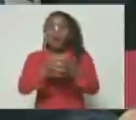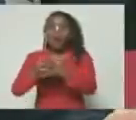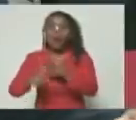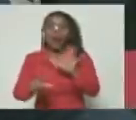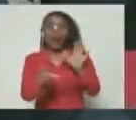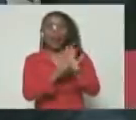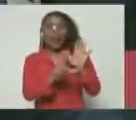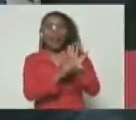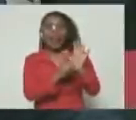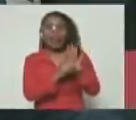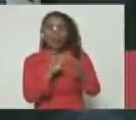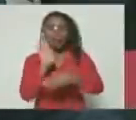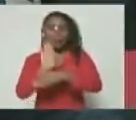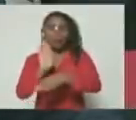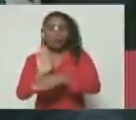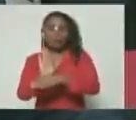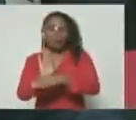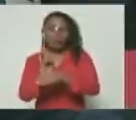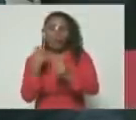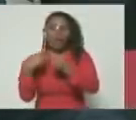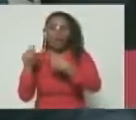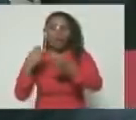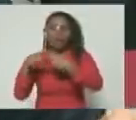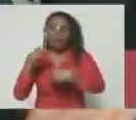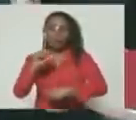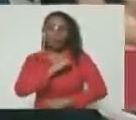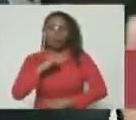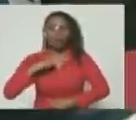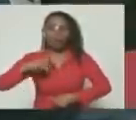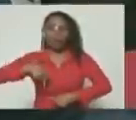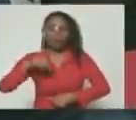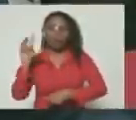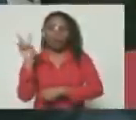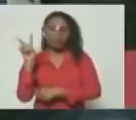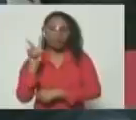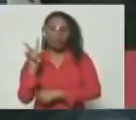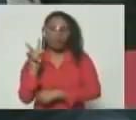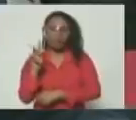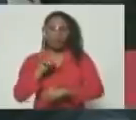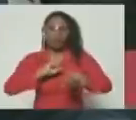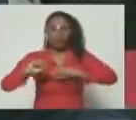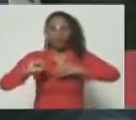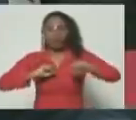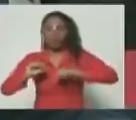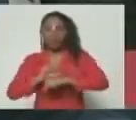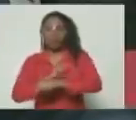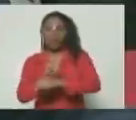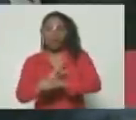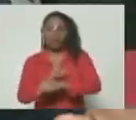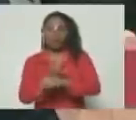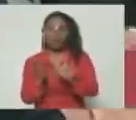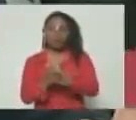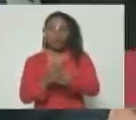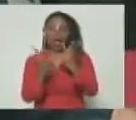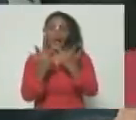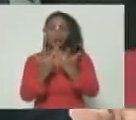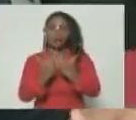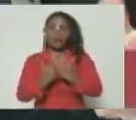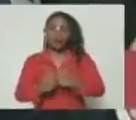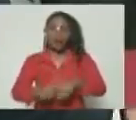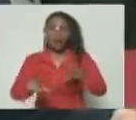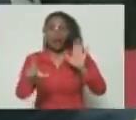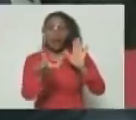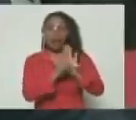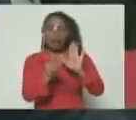de protección de la inversión privada en Venezuela, el de agilización de los trámites administrativos, la ley